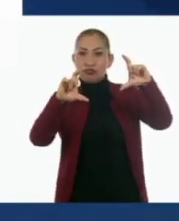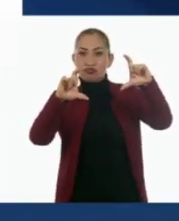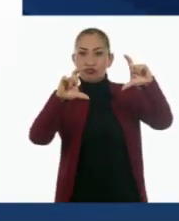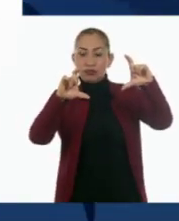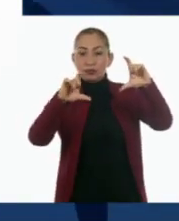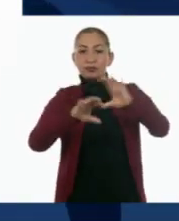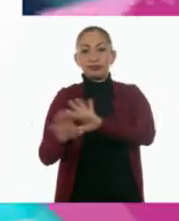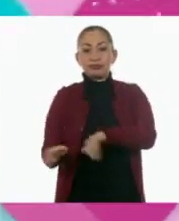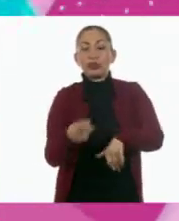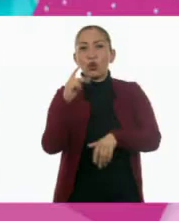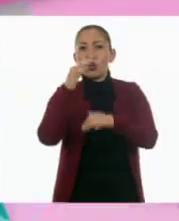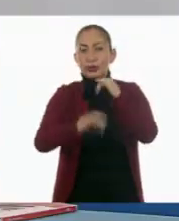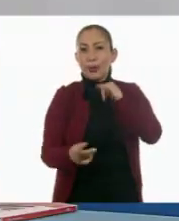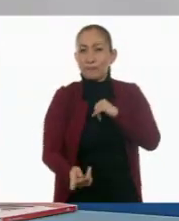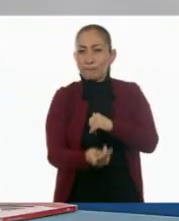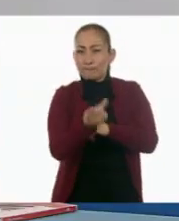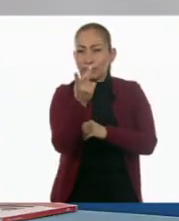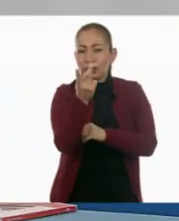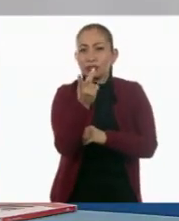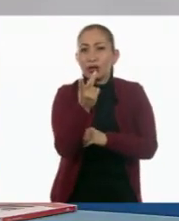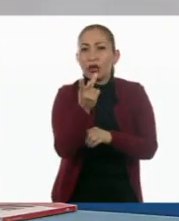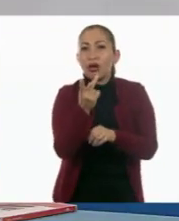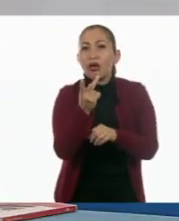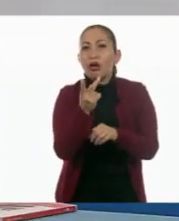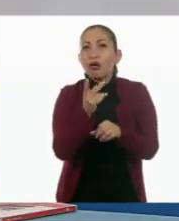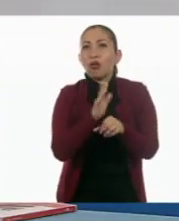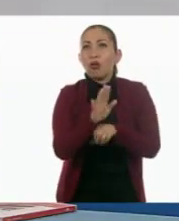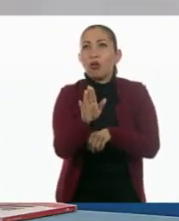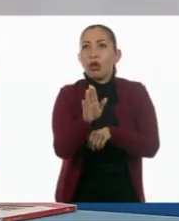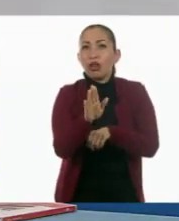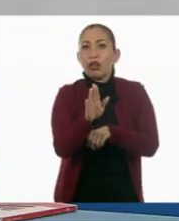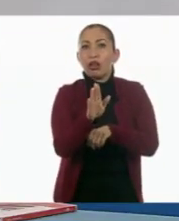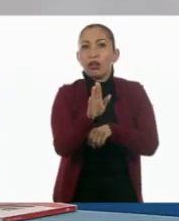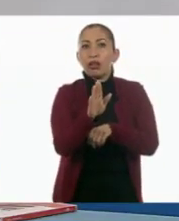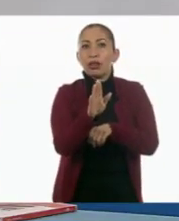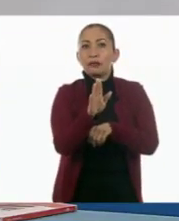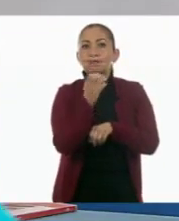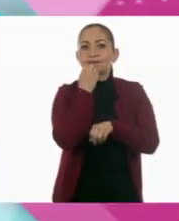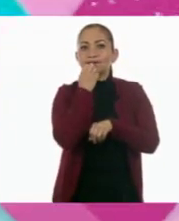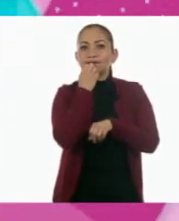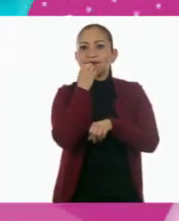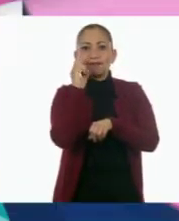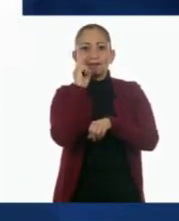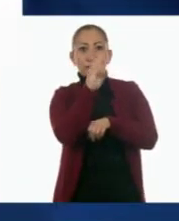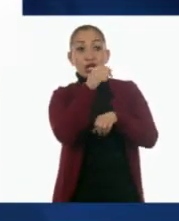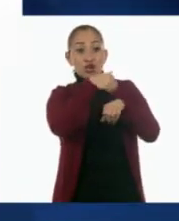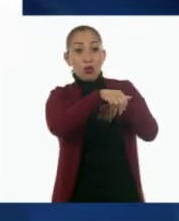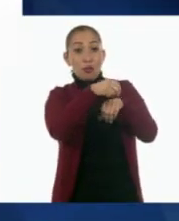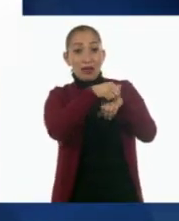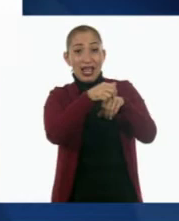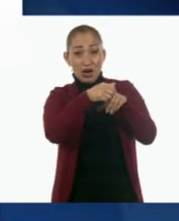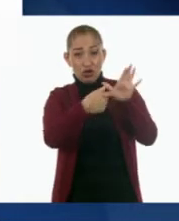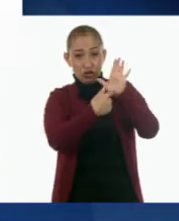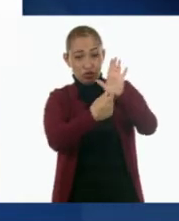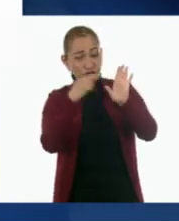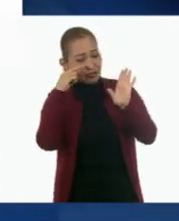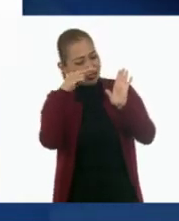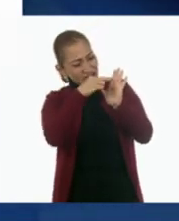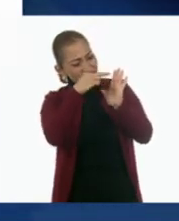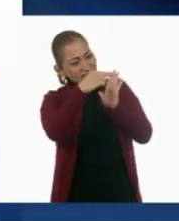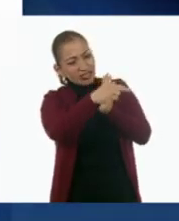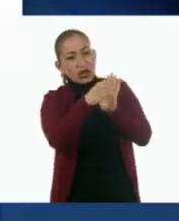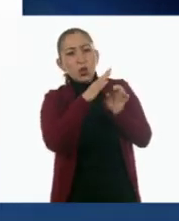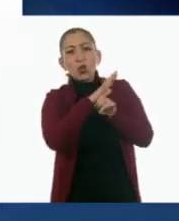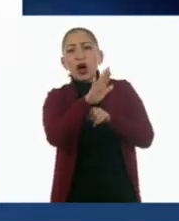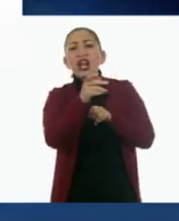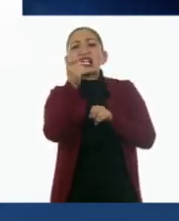Y la última pregunta es, ¿cuál de las dos imágenes o números que se estaban proyectando,